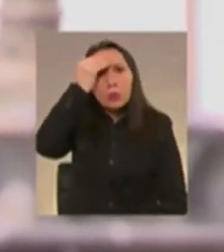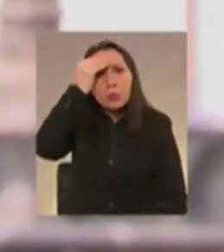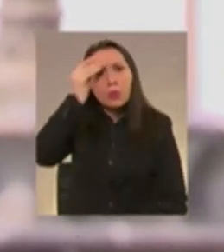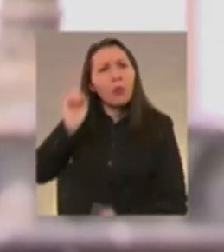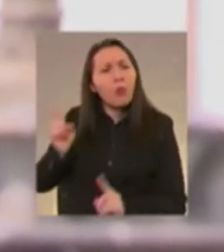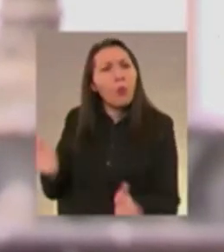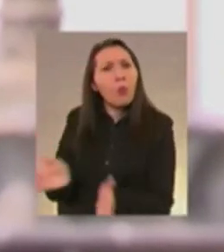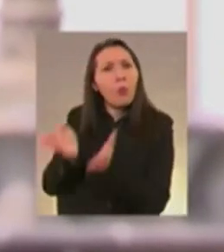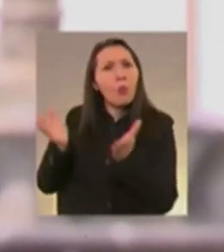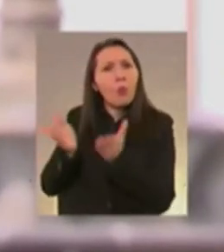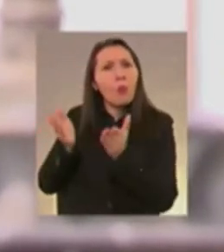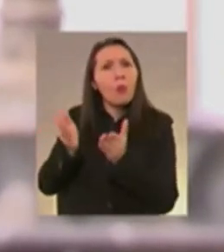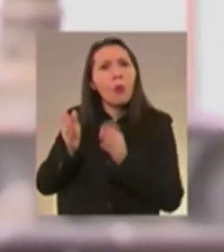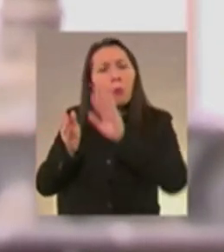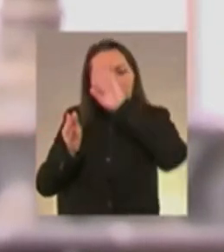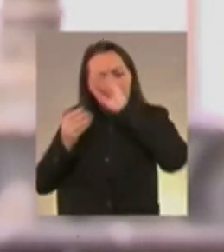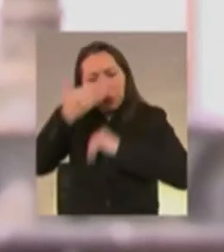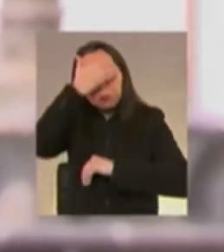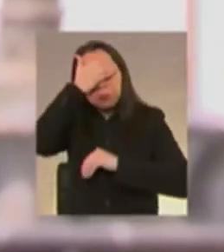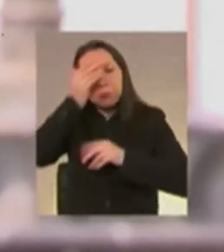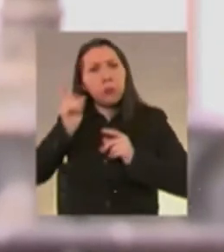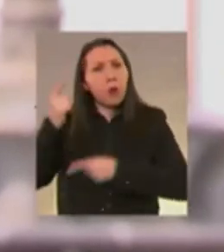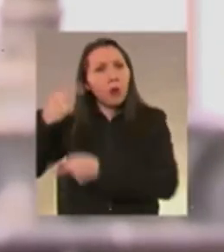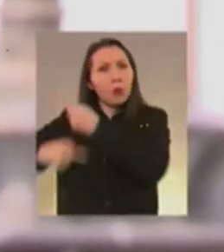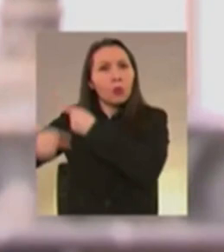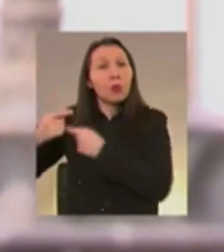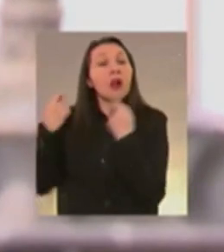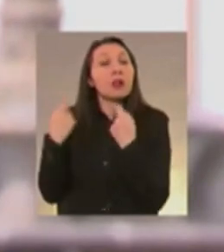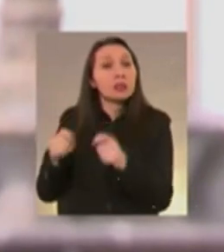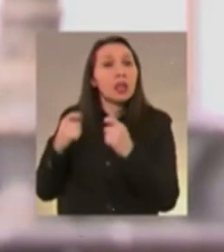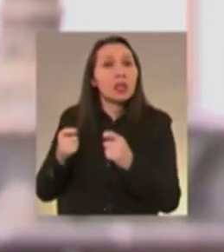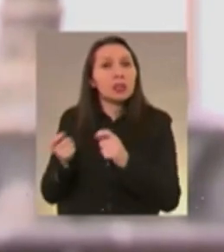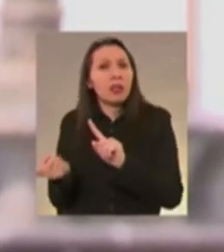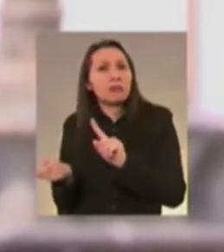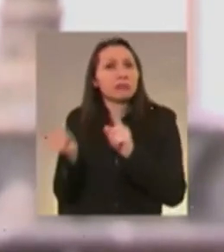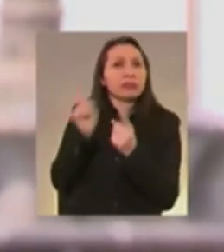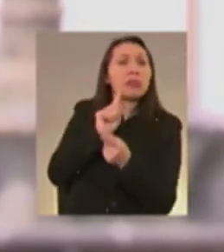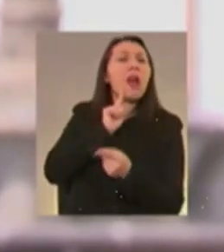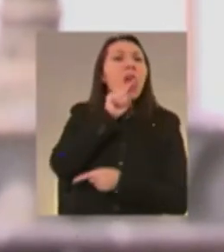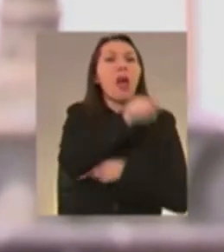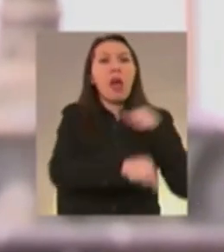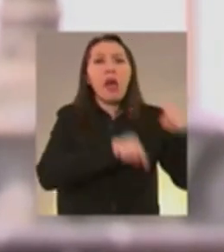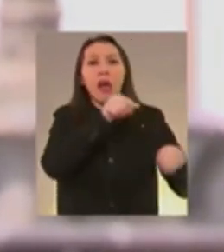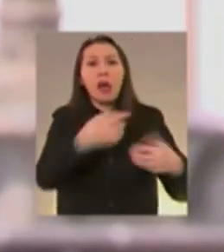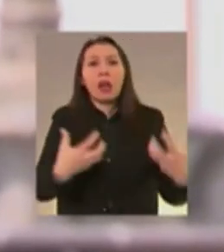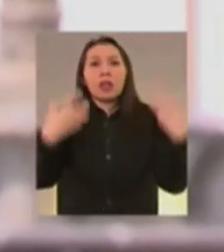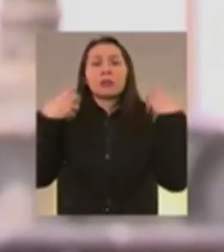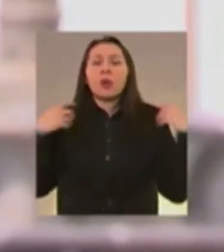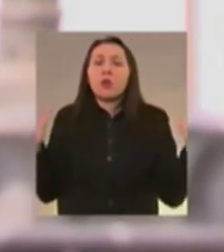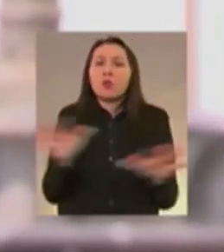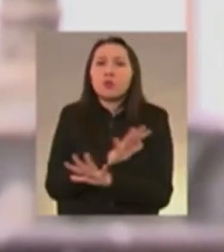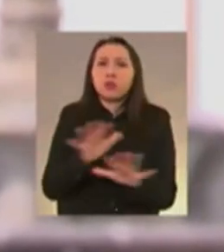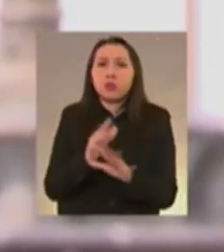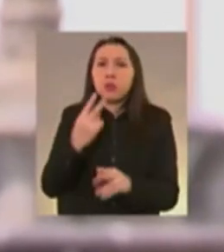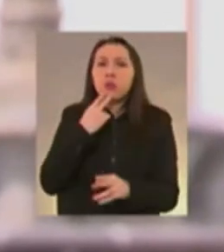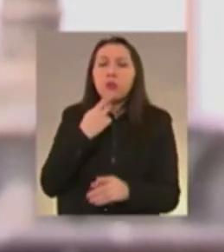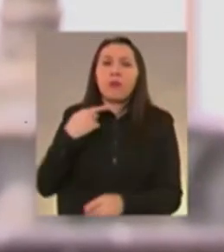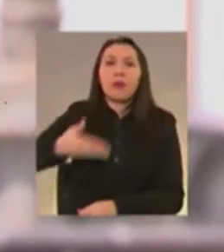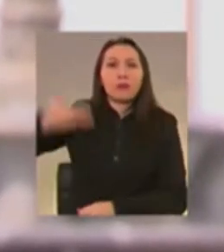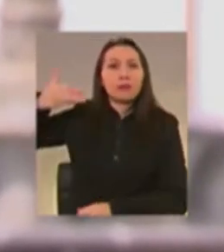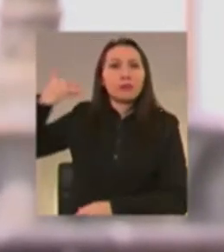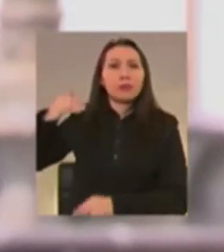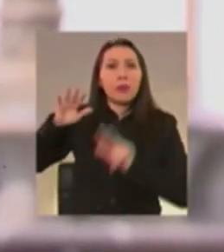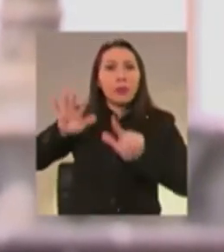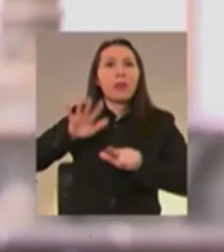promueva un revisionismo histórico. Se ha intentado invertir las responsabilidades de la tragedia que vivimos en los últimos